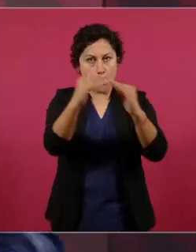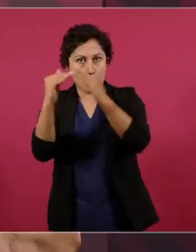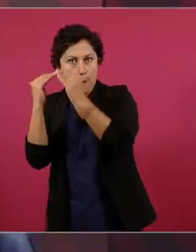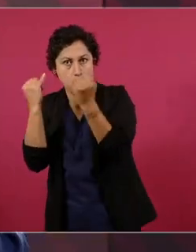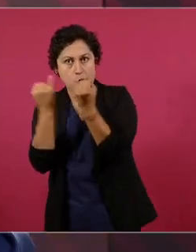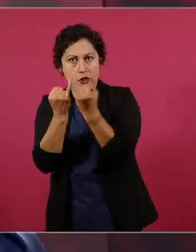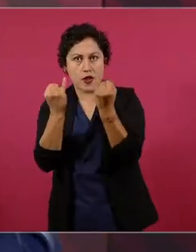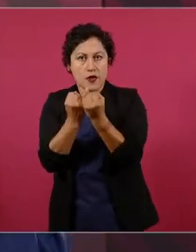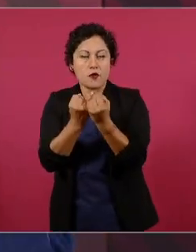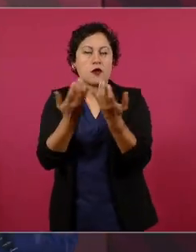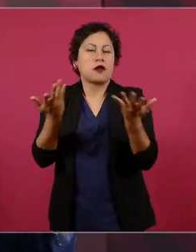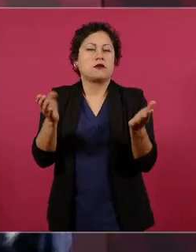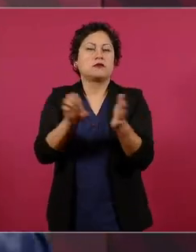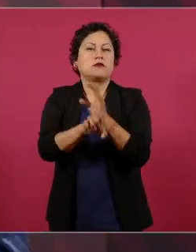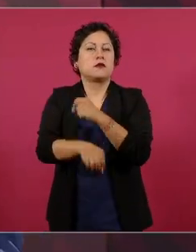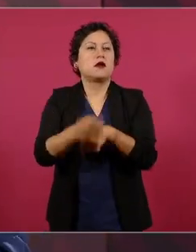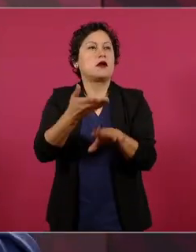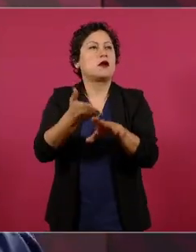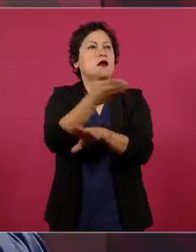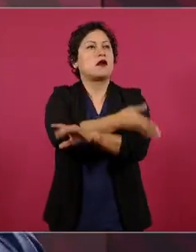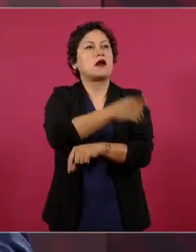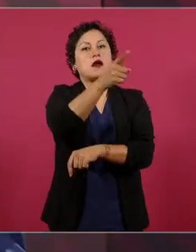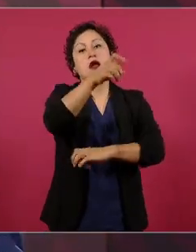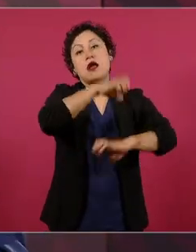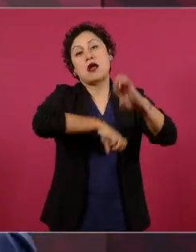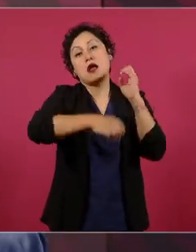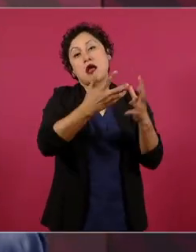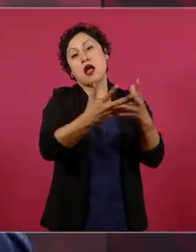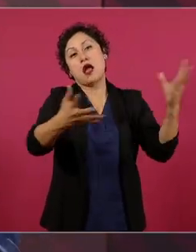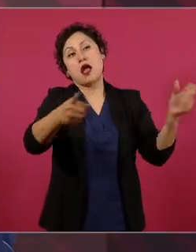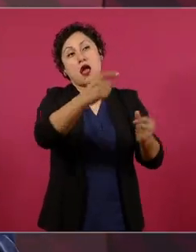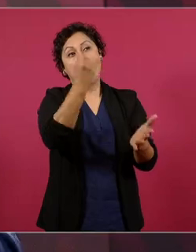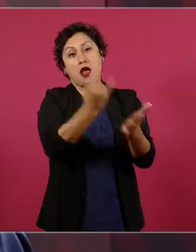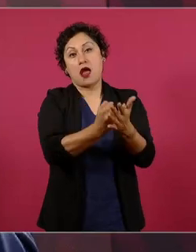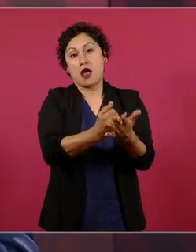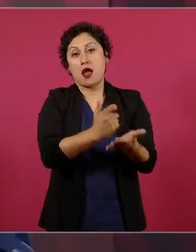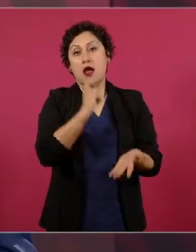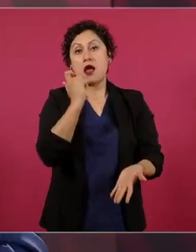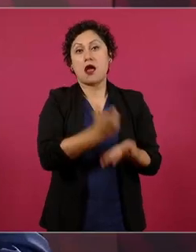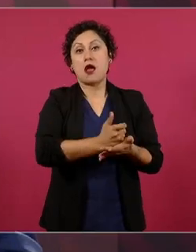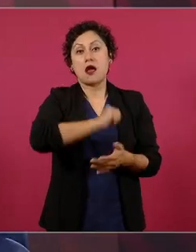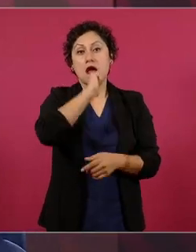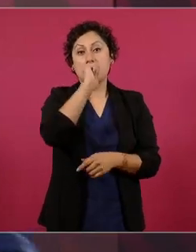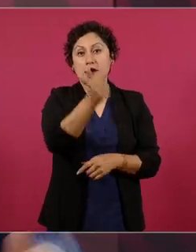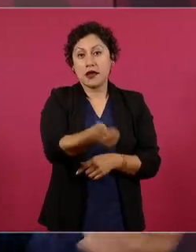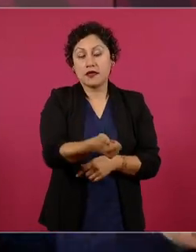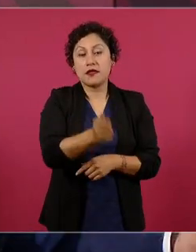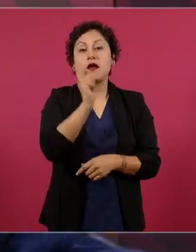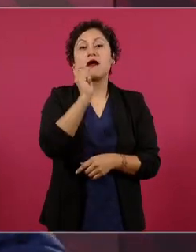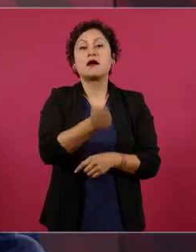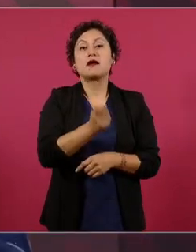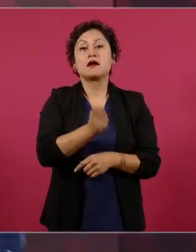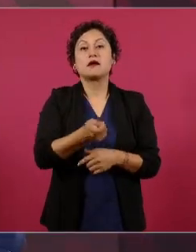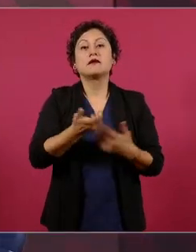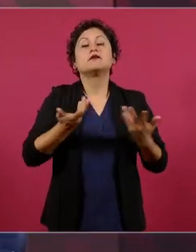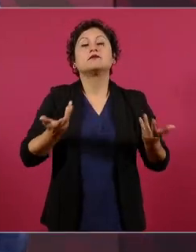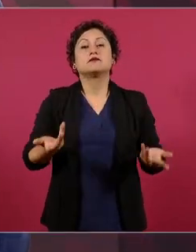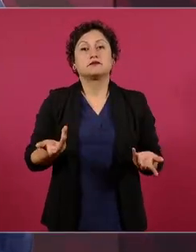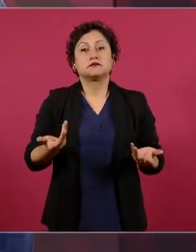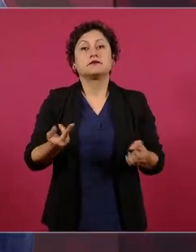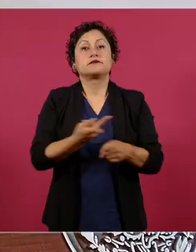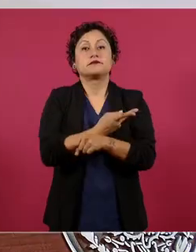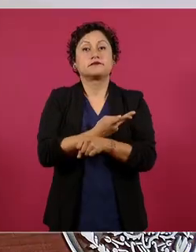O estaríamos repartiendo chayote para que no nos afectara en nuestra